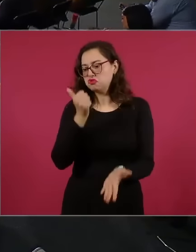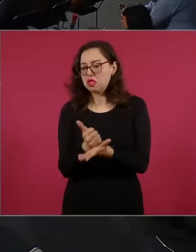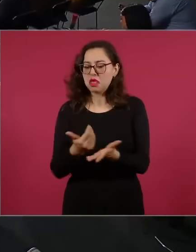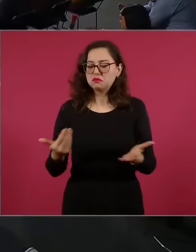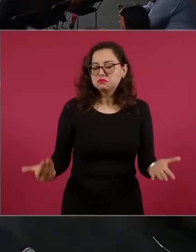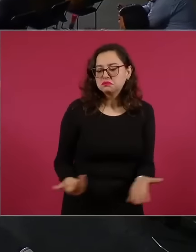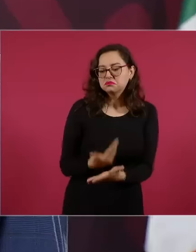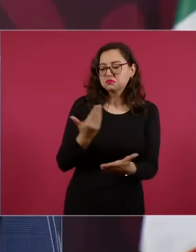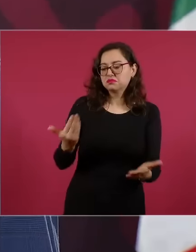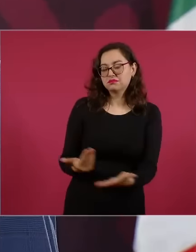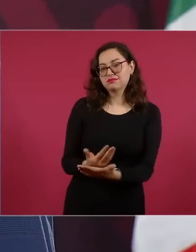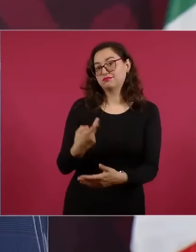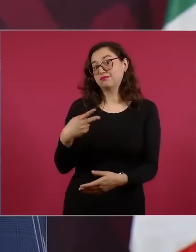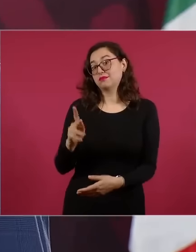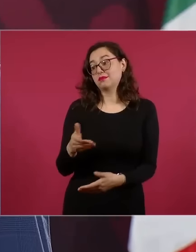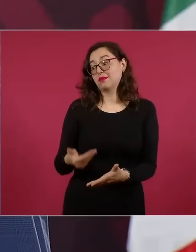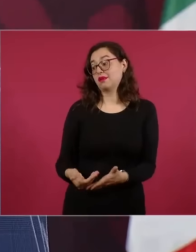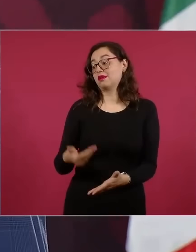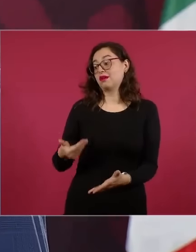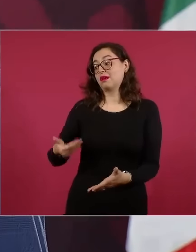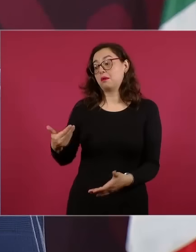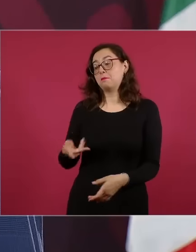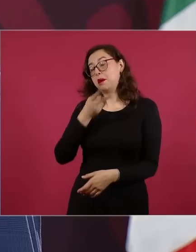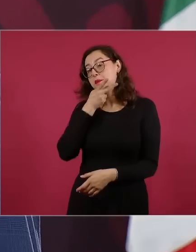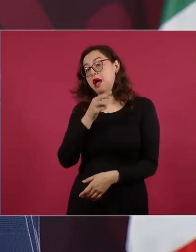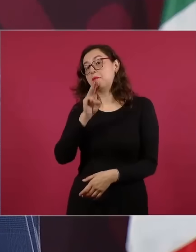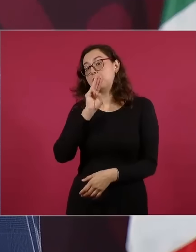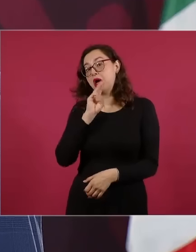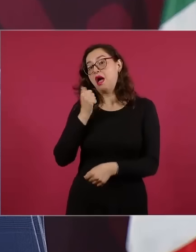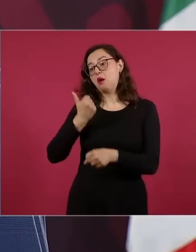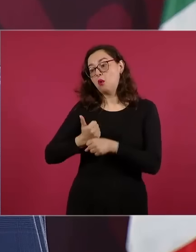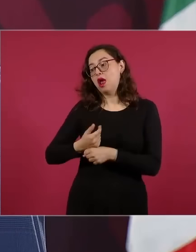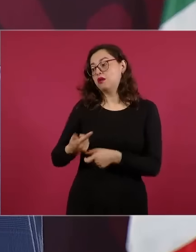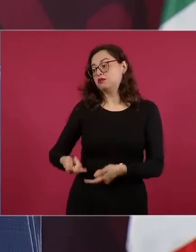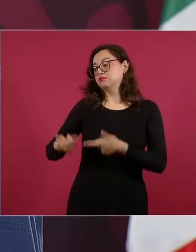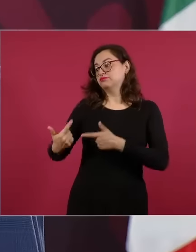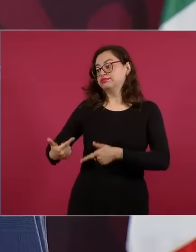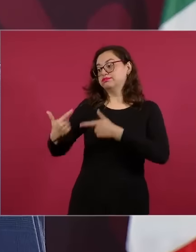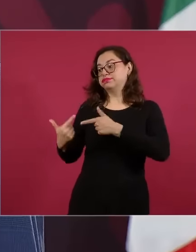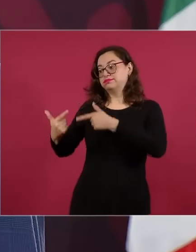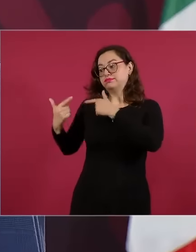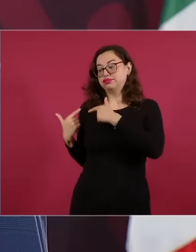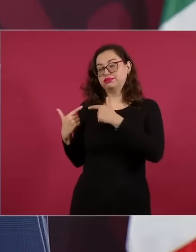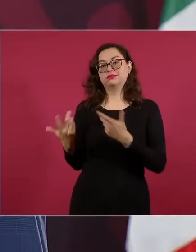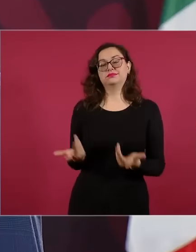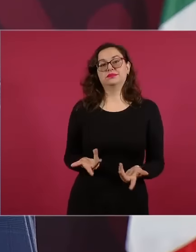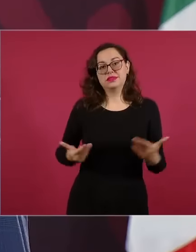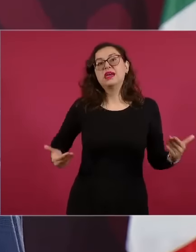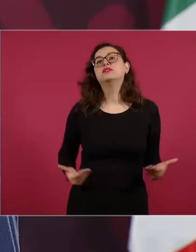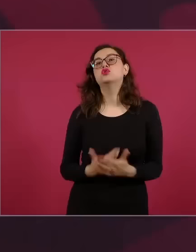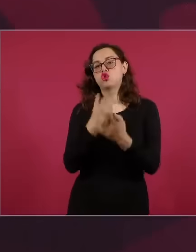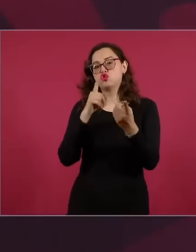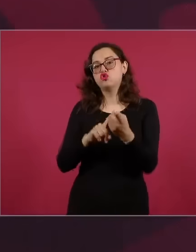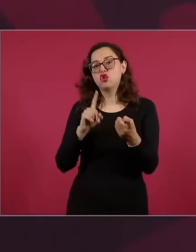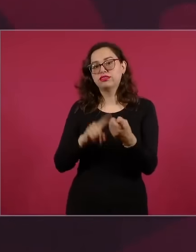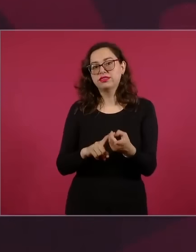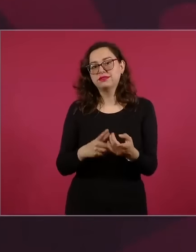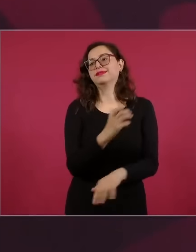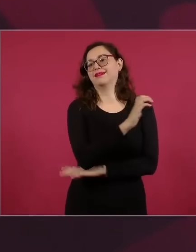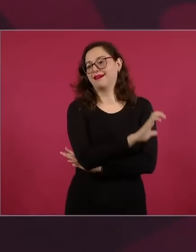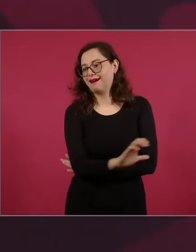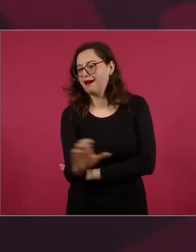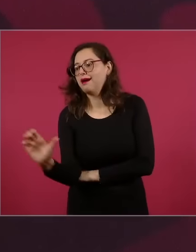abuelos nacieron en los pueblos, en ejidos, en comunidades, en